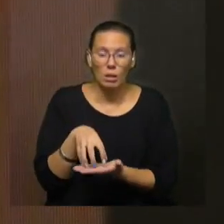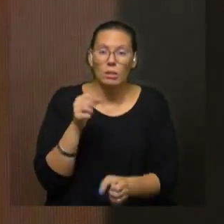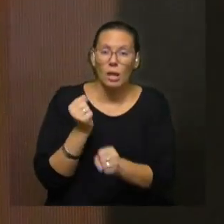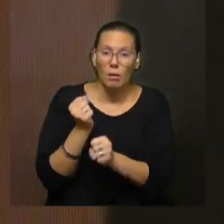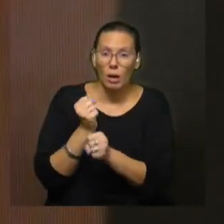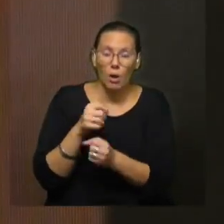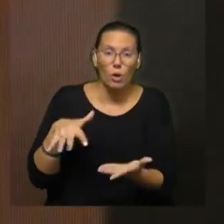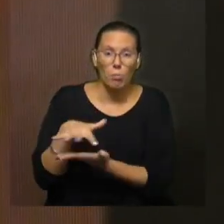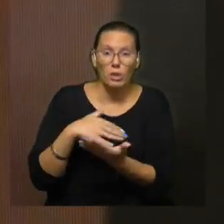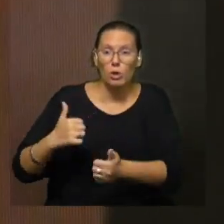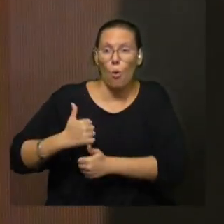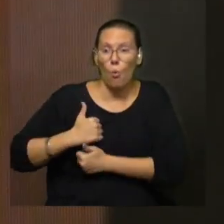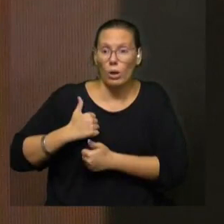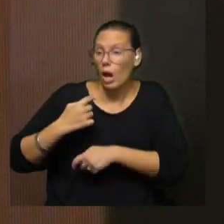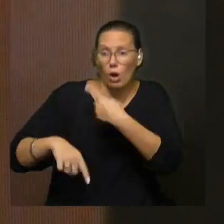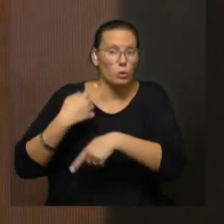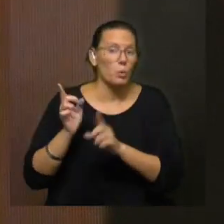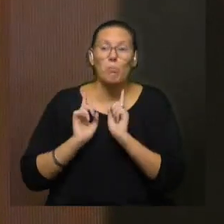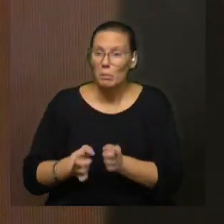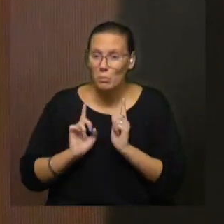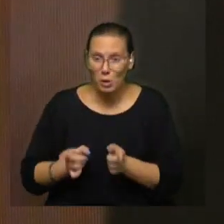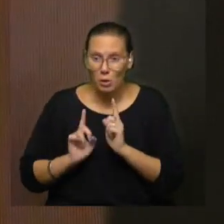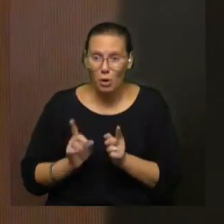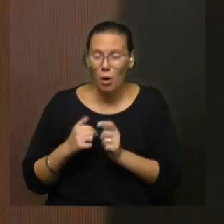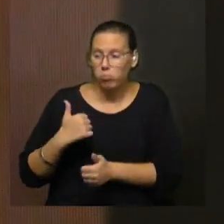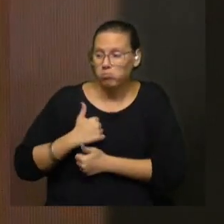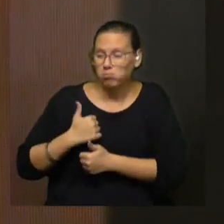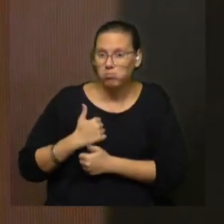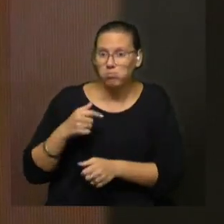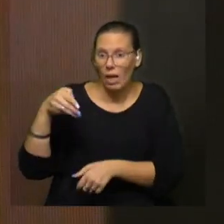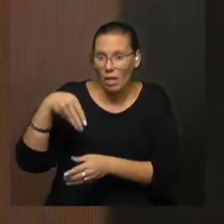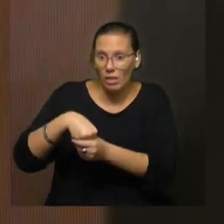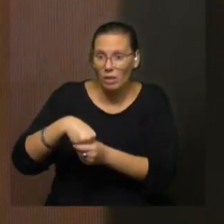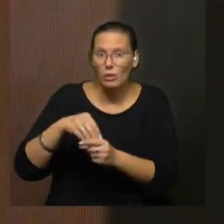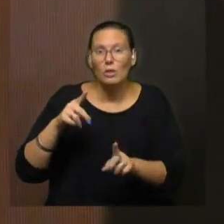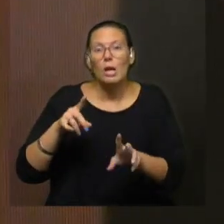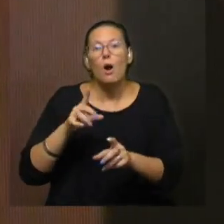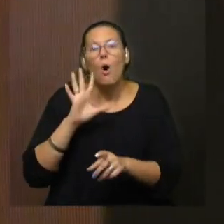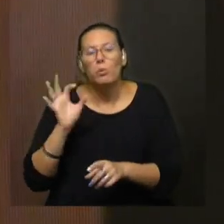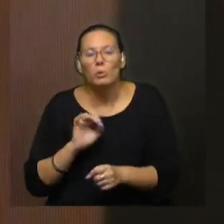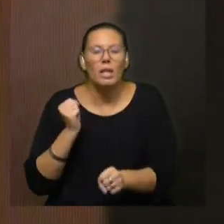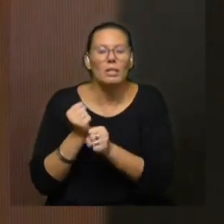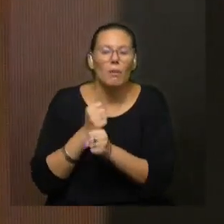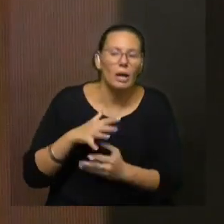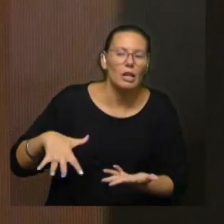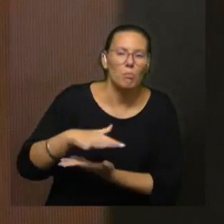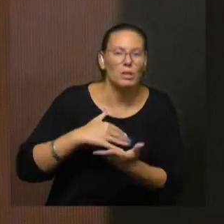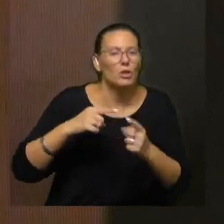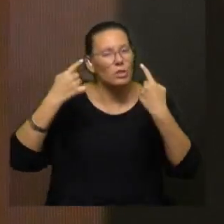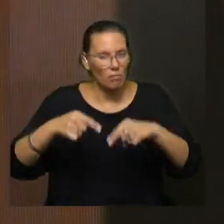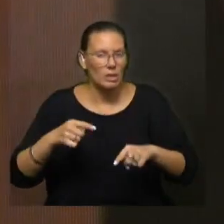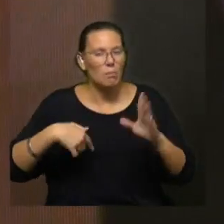con un espacio que es un cuartel, que sigue siendo un cuartel, claro, entonces claro. Las posibilidades de trabajar desde el espacio son otras, y en realidad es mucho más complicado,